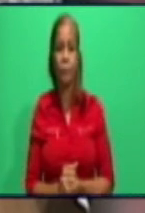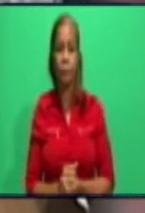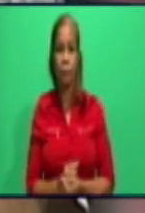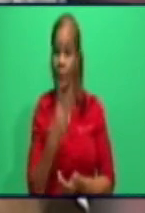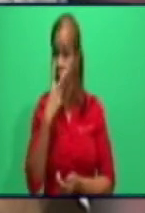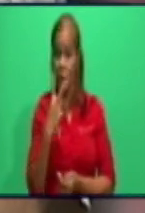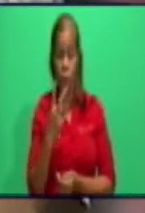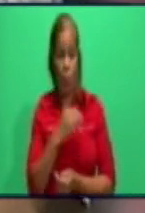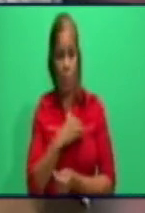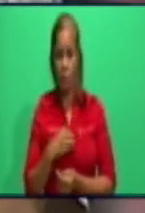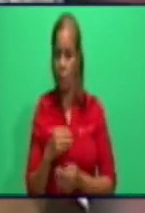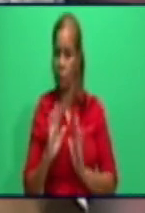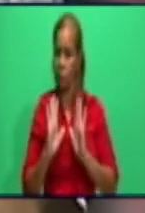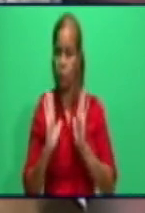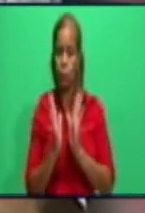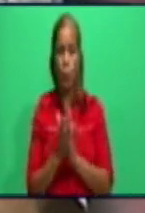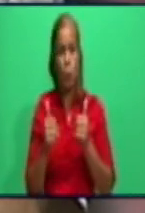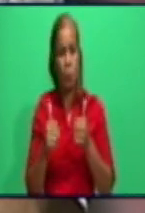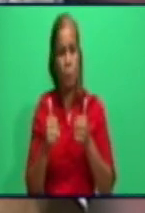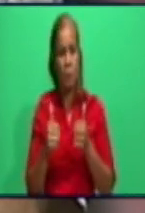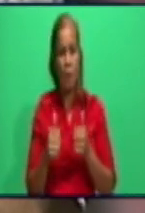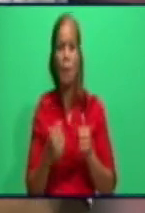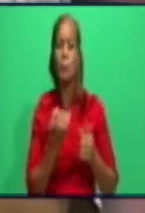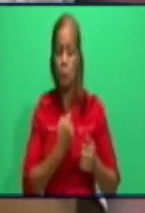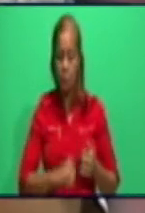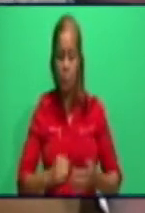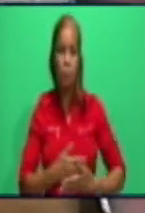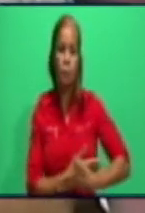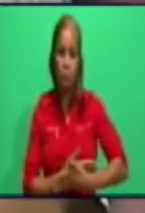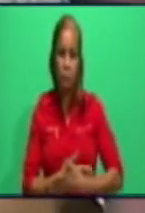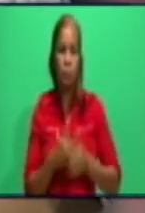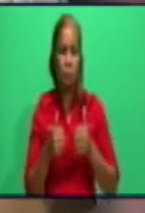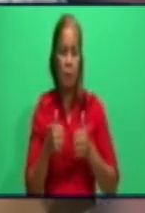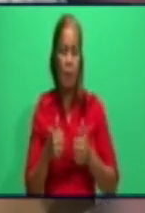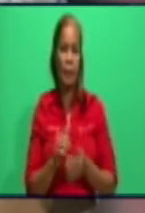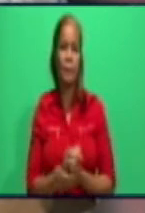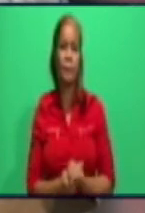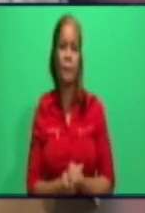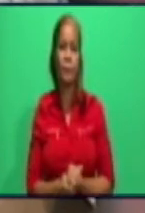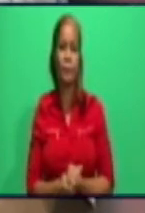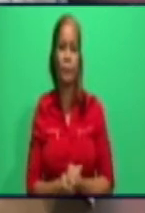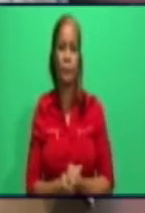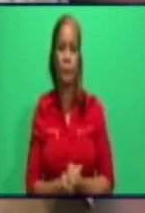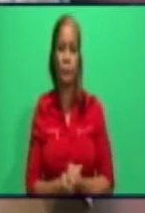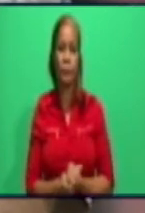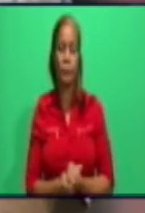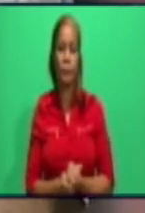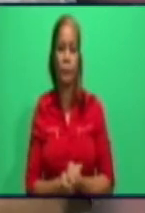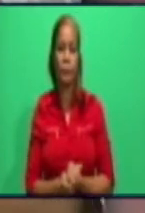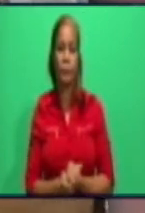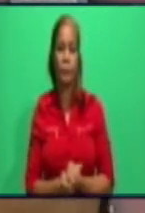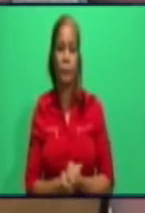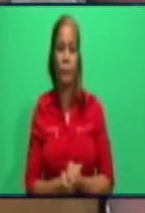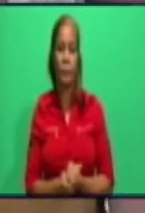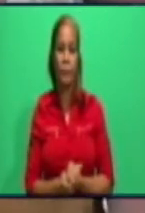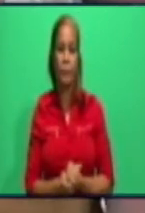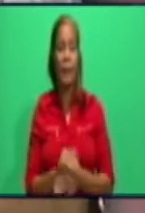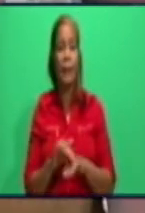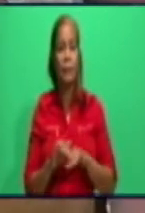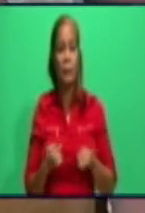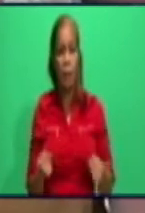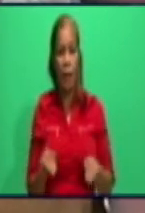médica, hasta ahora todos los niños han nacido sin dificultad, están en prematuro cerrado, cumpliendo el protocolo. Ya nos